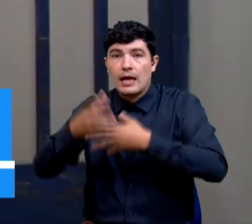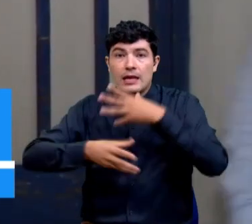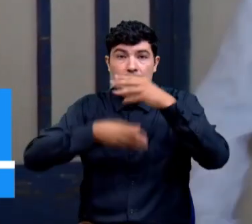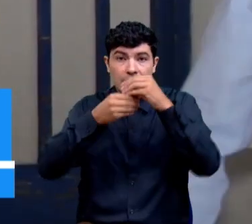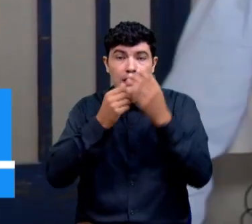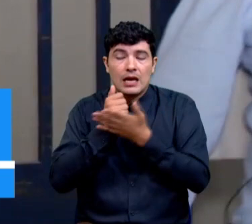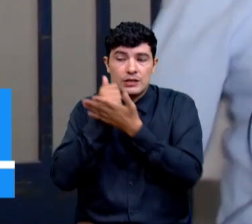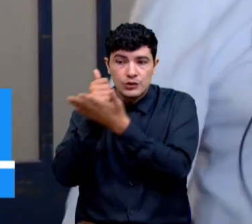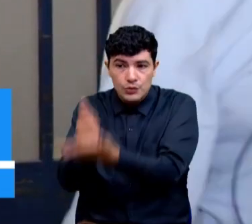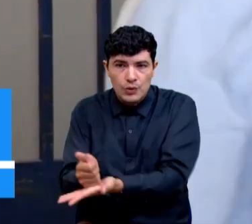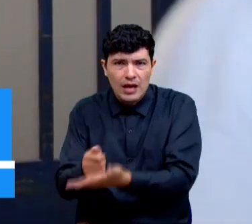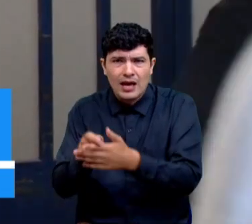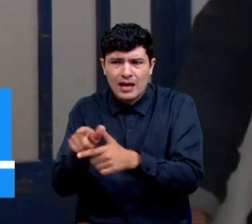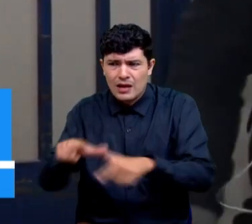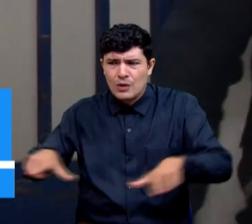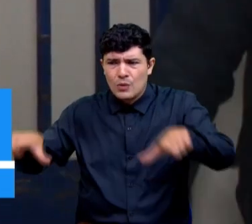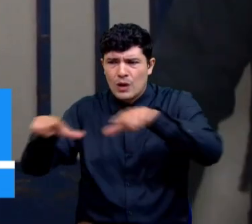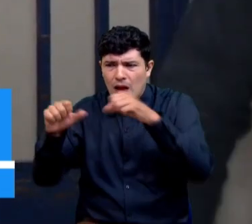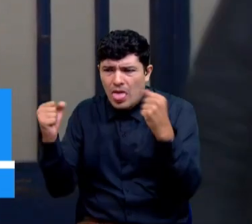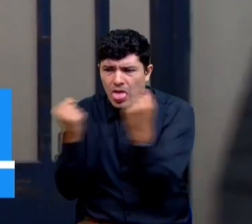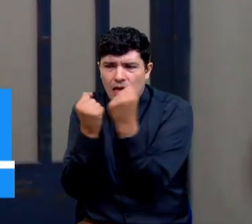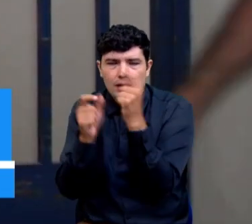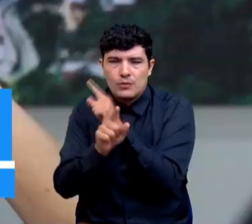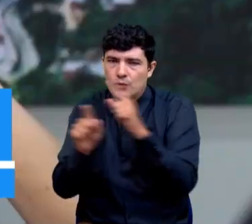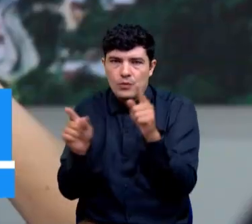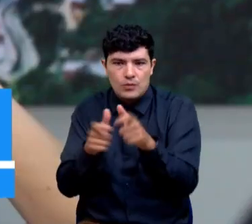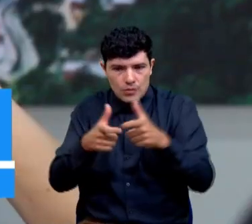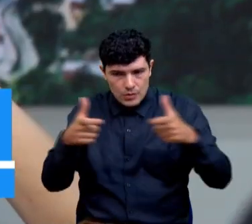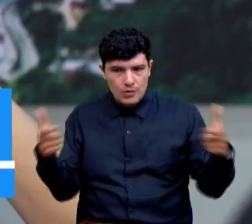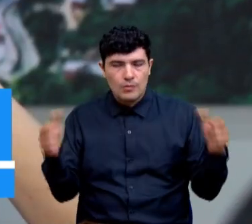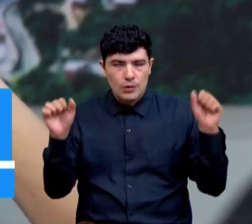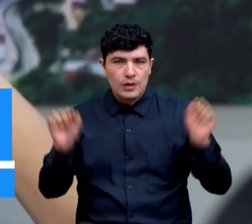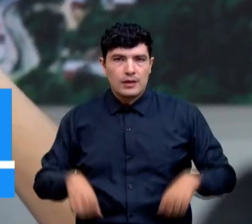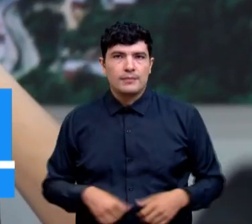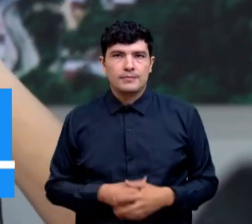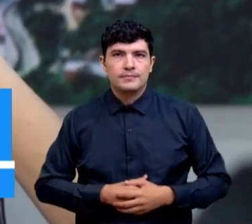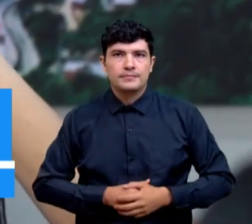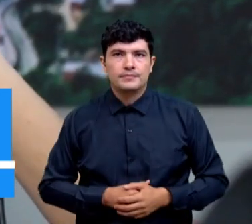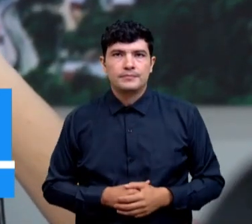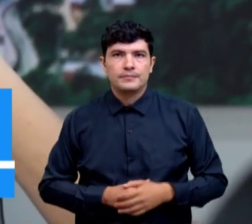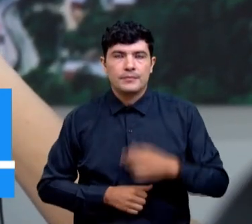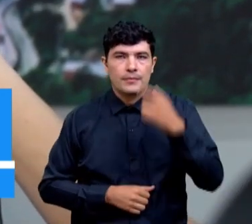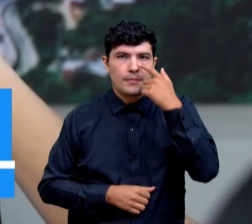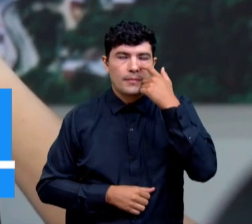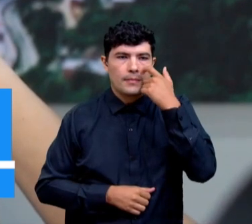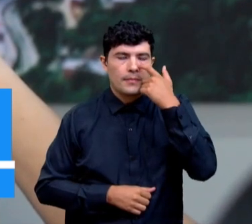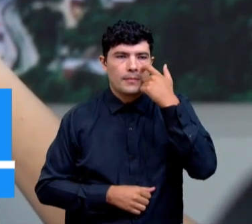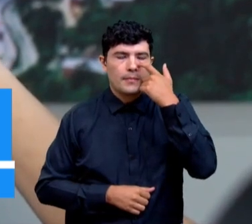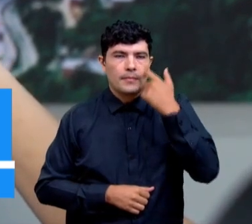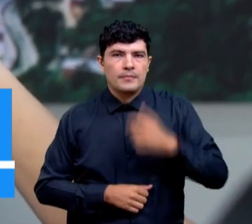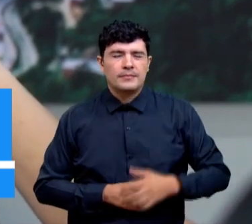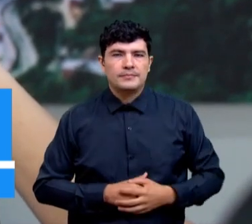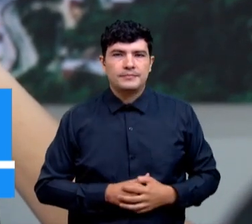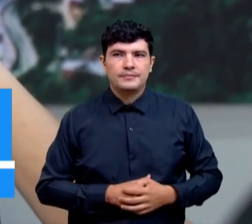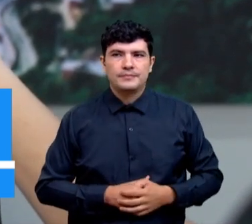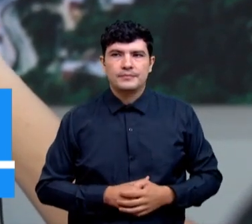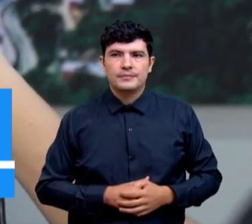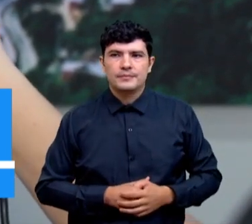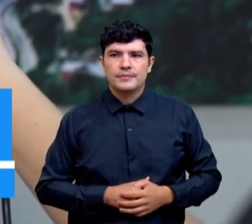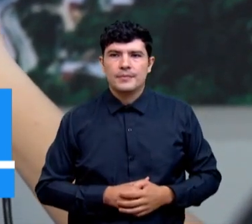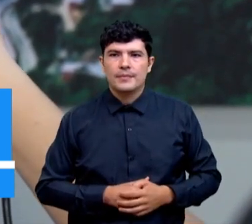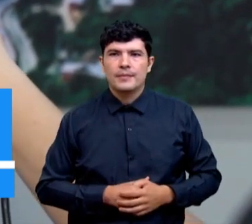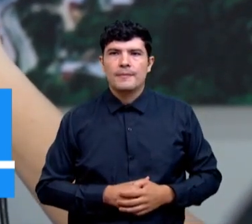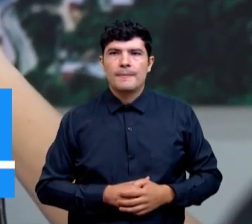a descongestionar los calabozos de la estación de policía. Habíamos tenido una serie de inconvenientes en el tema del